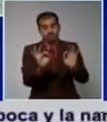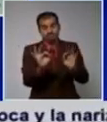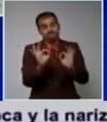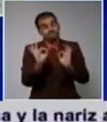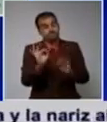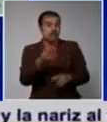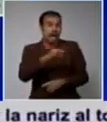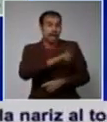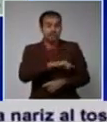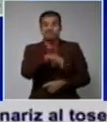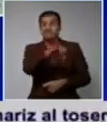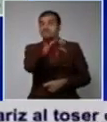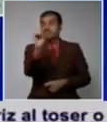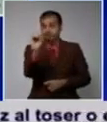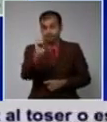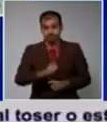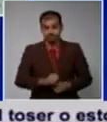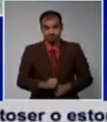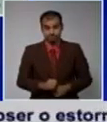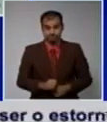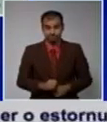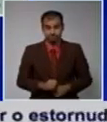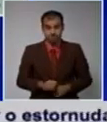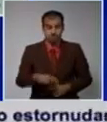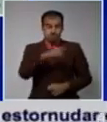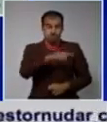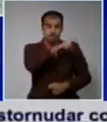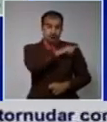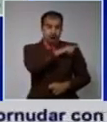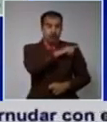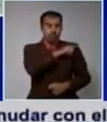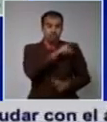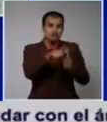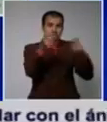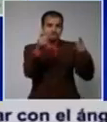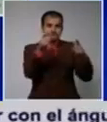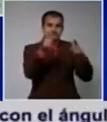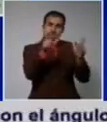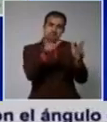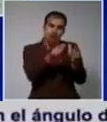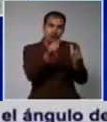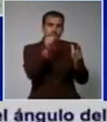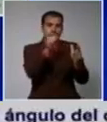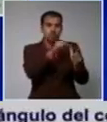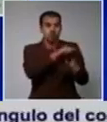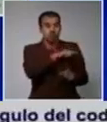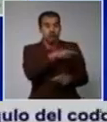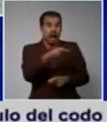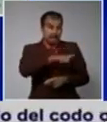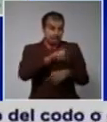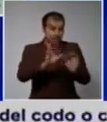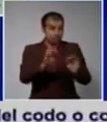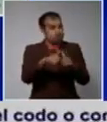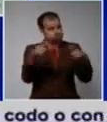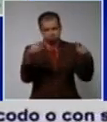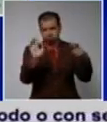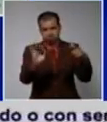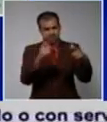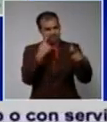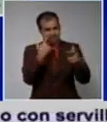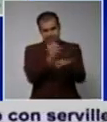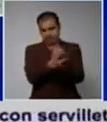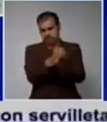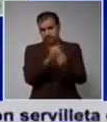casos, 24 más que el día anterior, dice que todavía hay mucho riesgo. Por veces, la